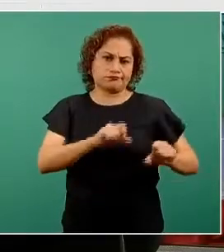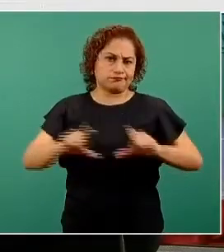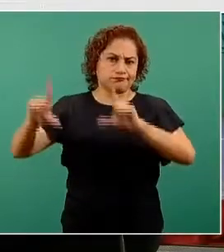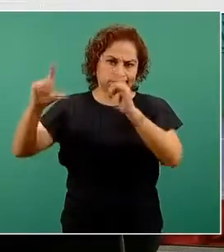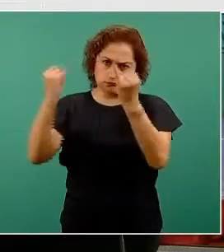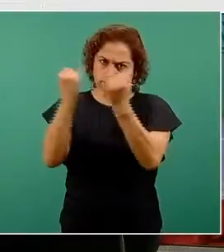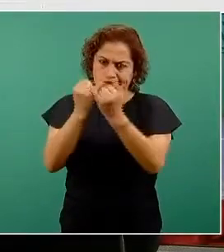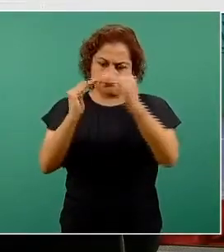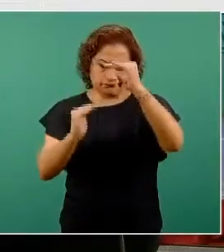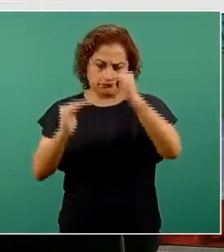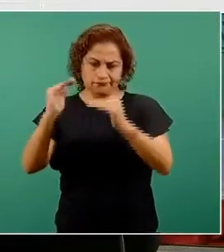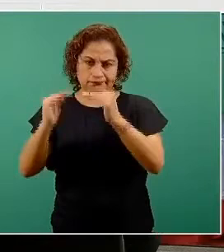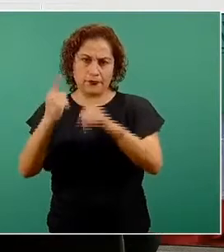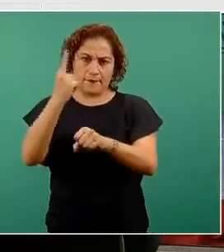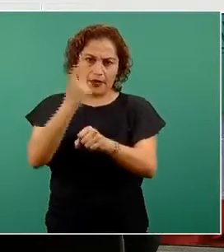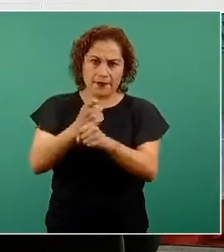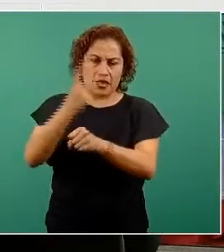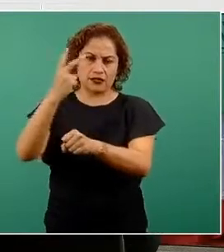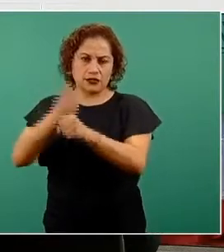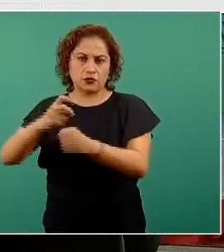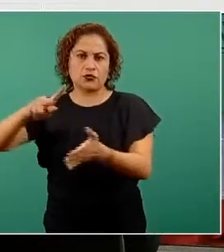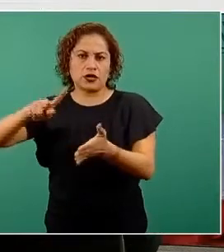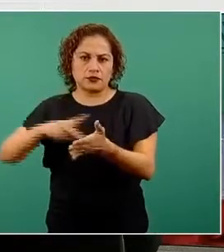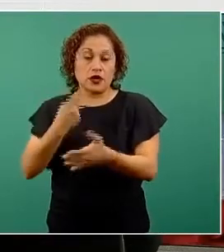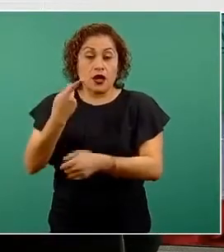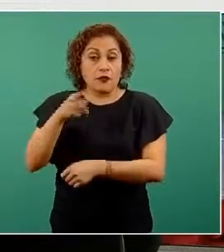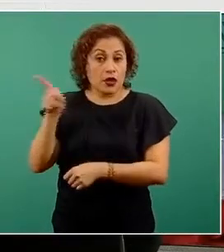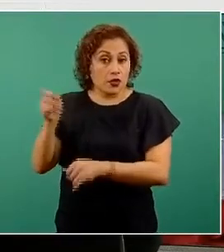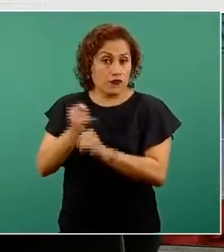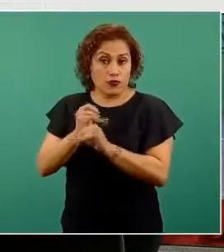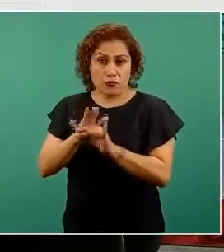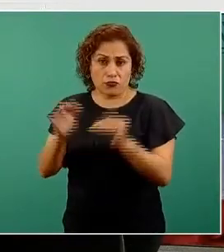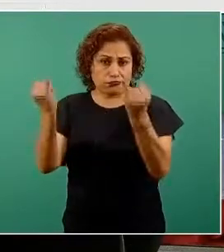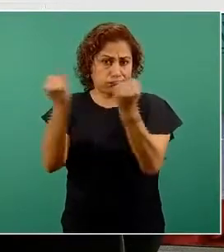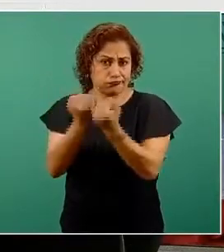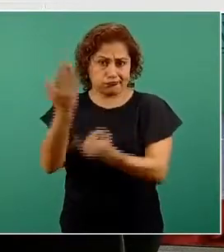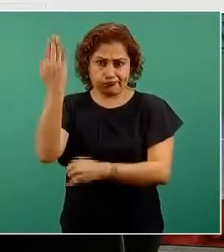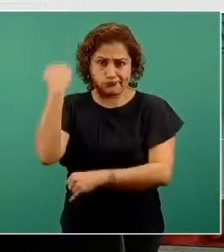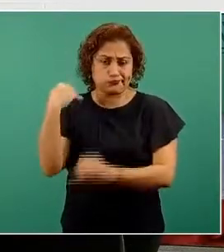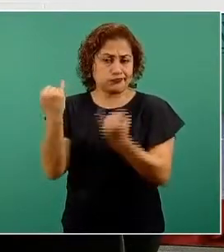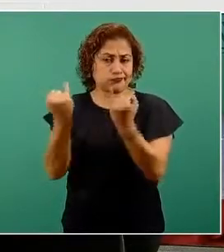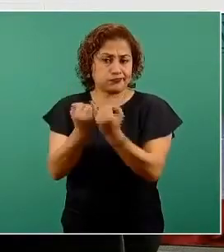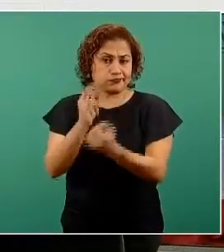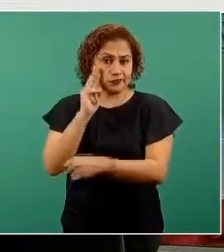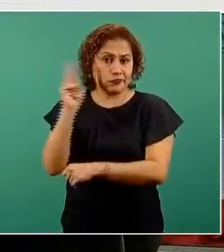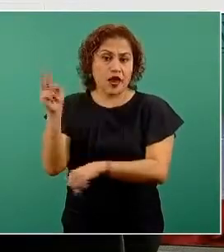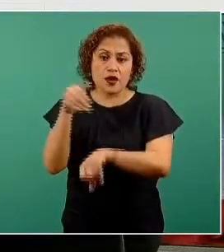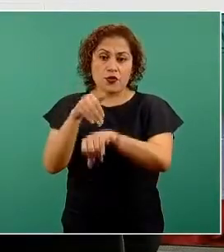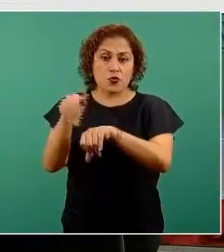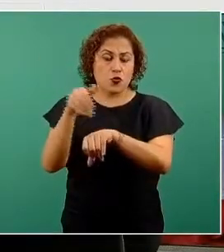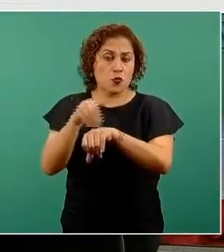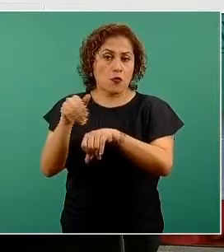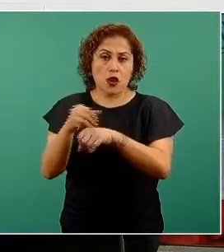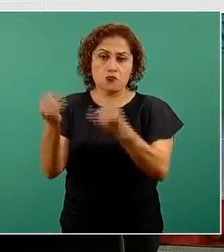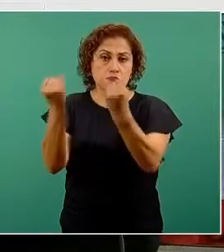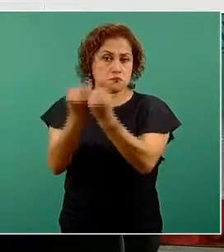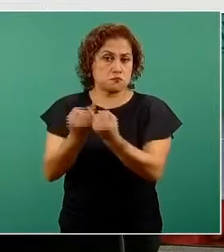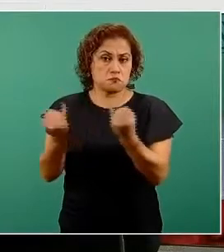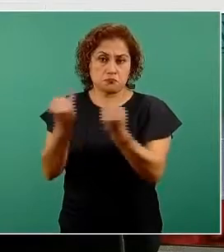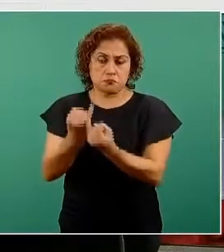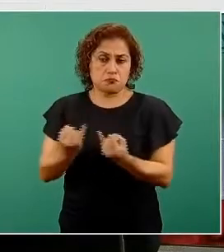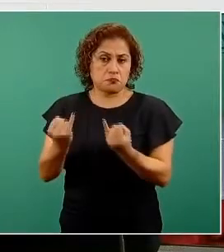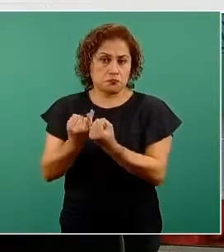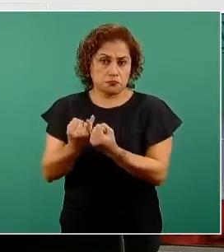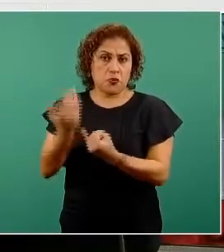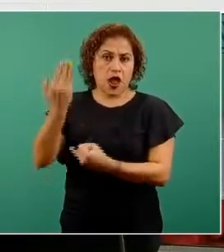vacunas de 2 dosis. Pero la información es la misma, los números están aquí. Como pueden ver, son los mismos números que traemos